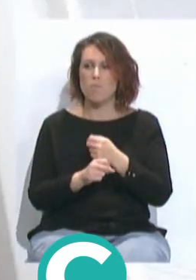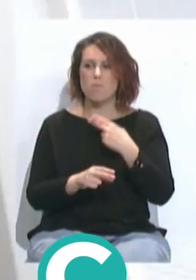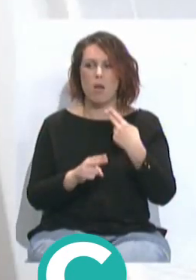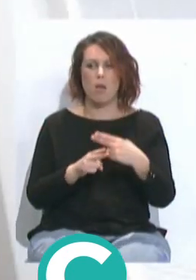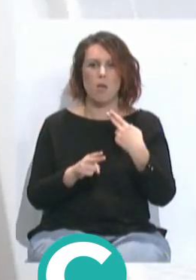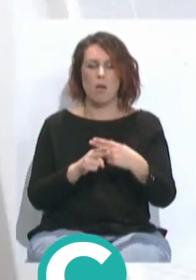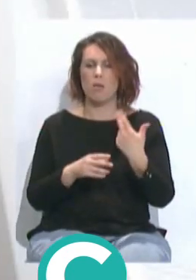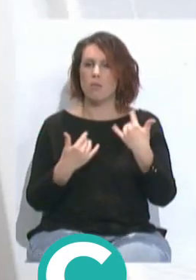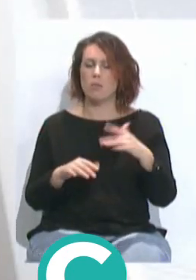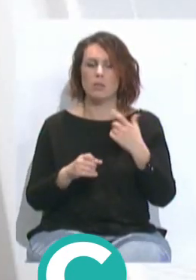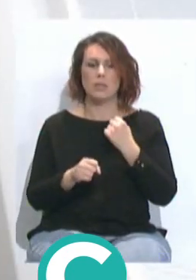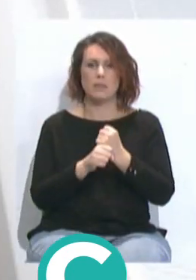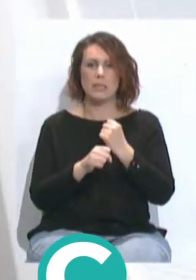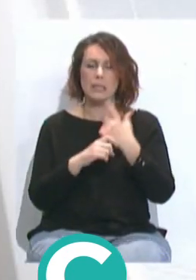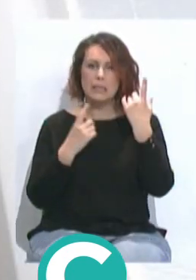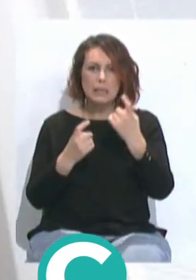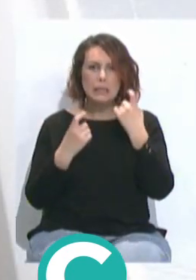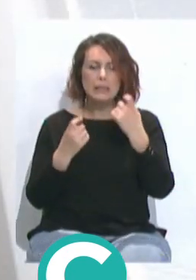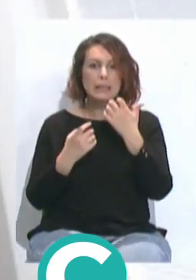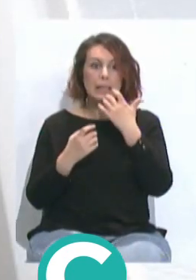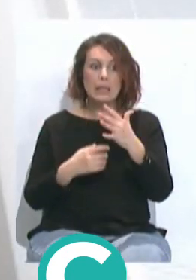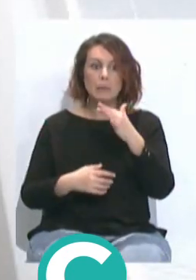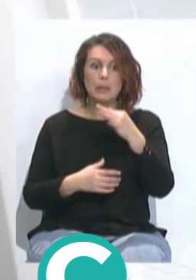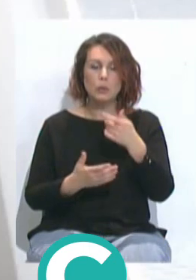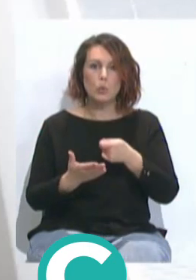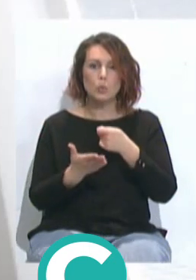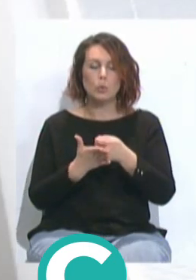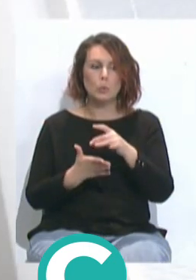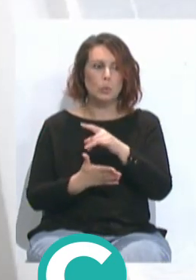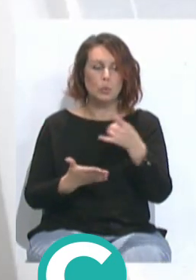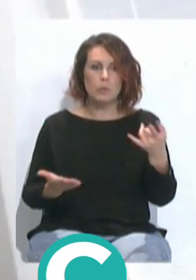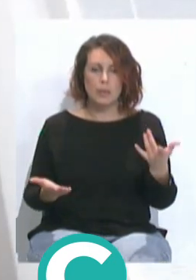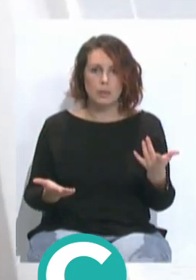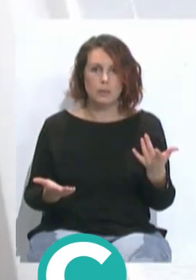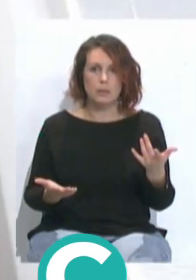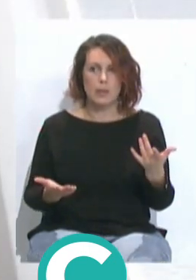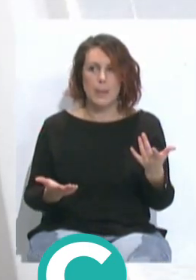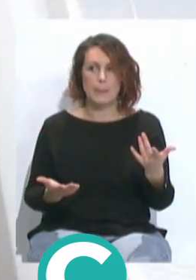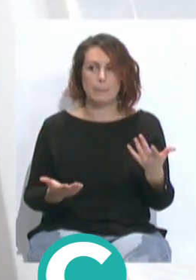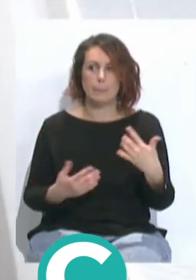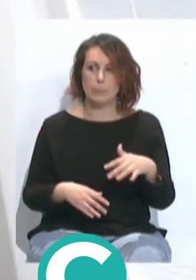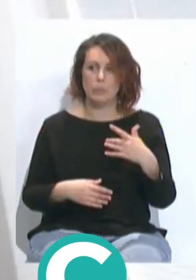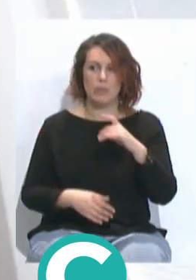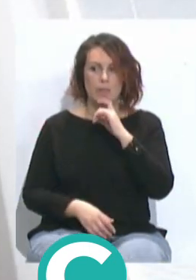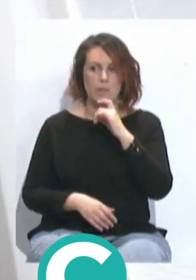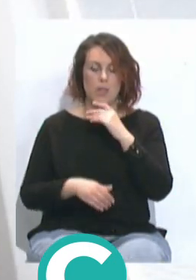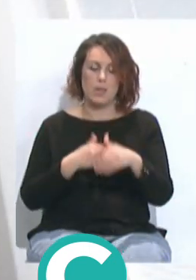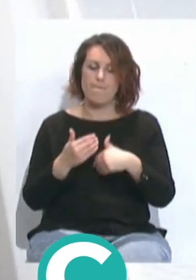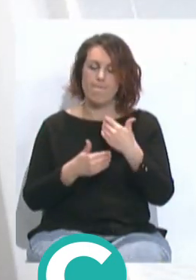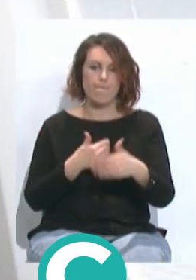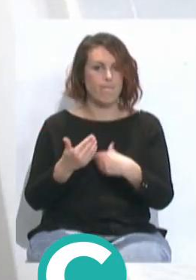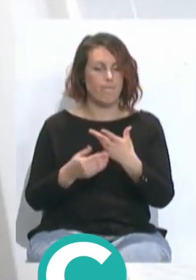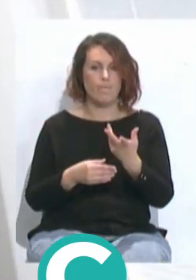duro un trabajo muy sacrificado si además los costes se disparan es muy difícil llevar adelante